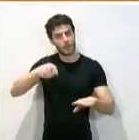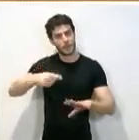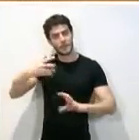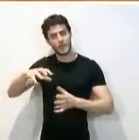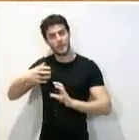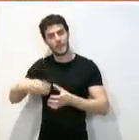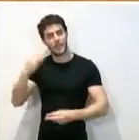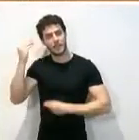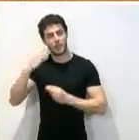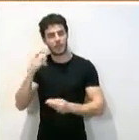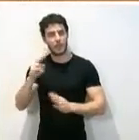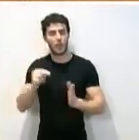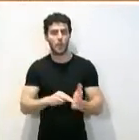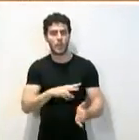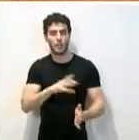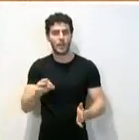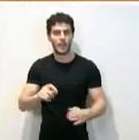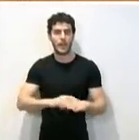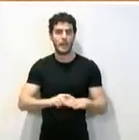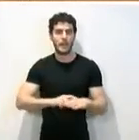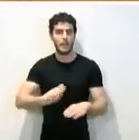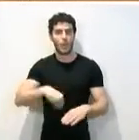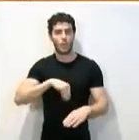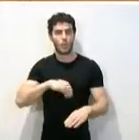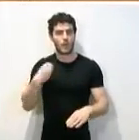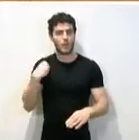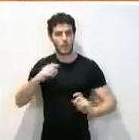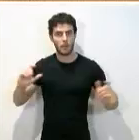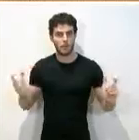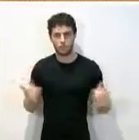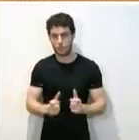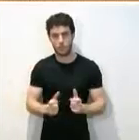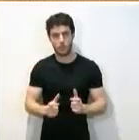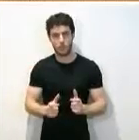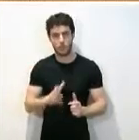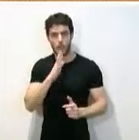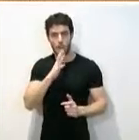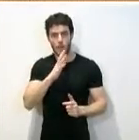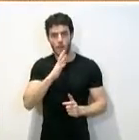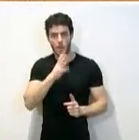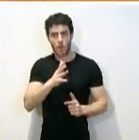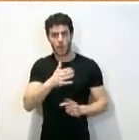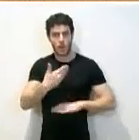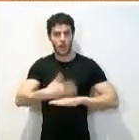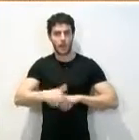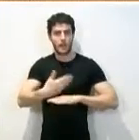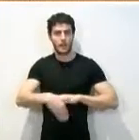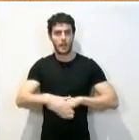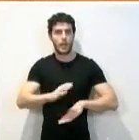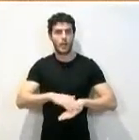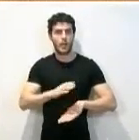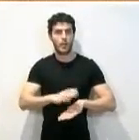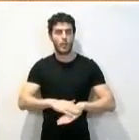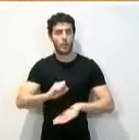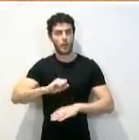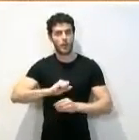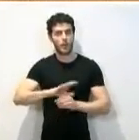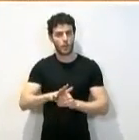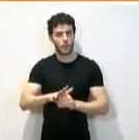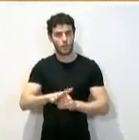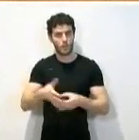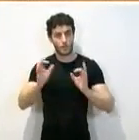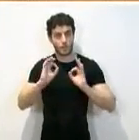que en 2020 este tipo de muertes se redujeran debido precisamente a las restricciones derivadas de la pandemia. En